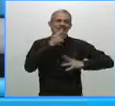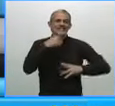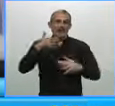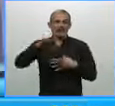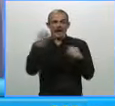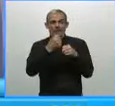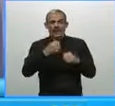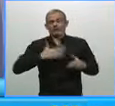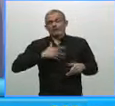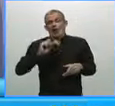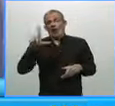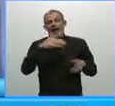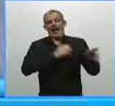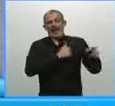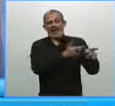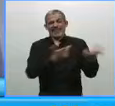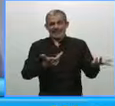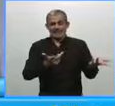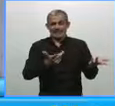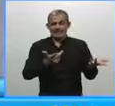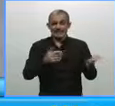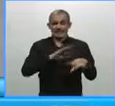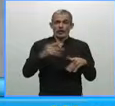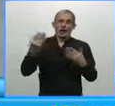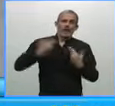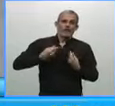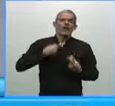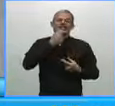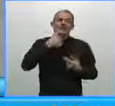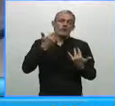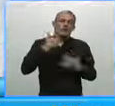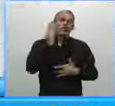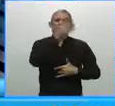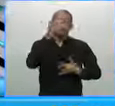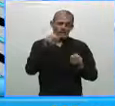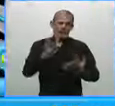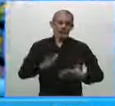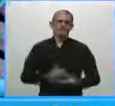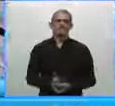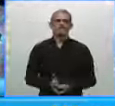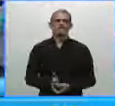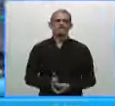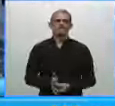pelear con la local de que sea tod mi favor y ganar Clara y ampliamente